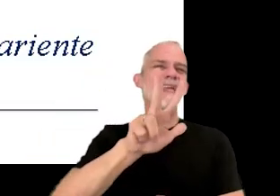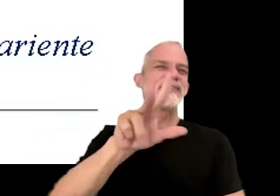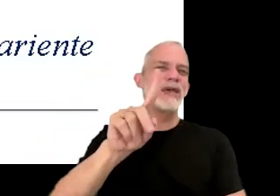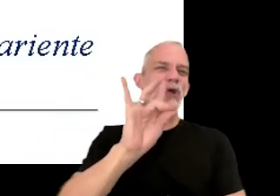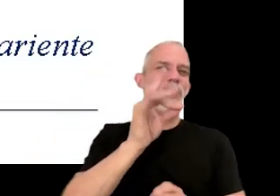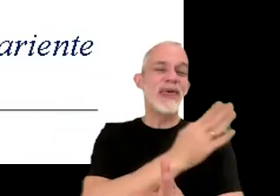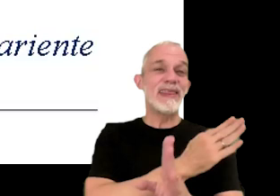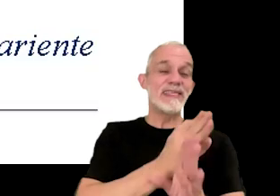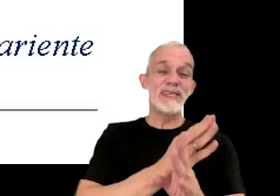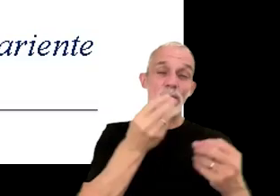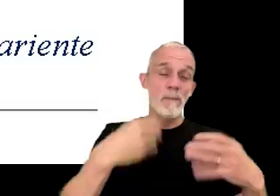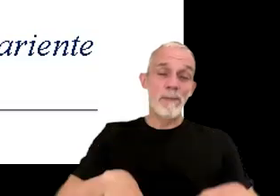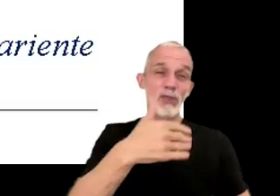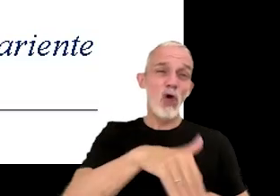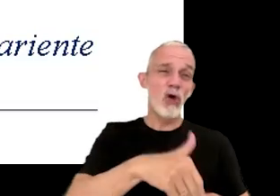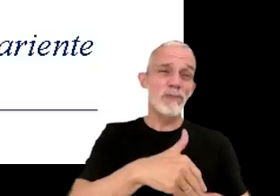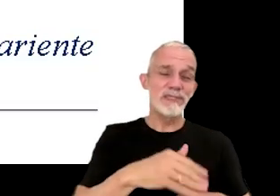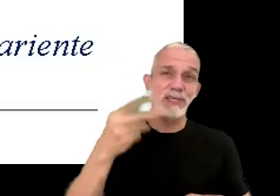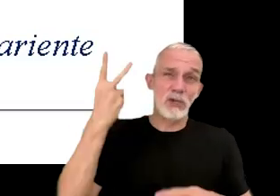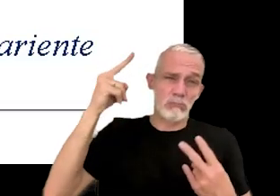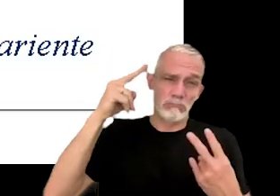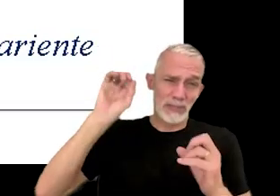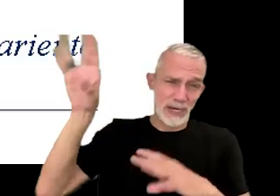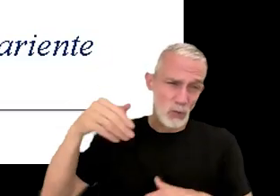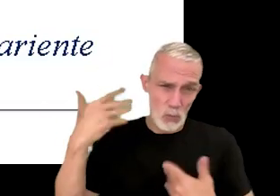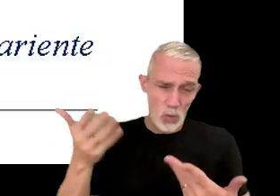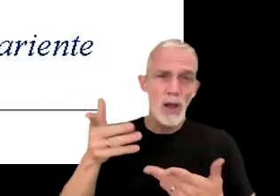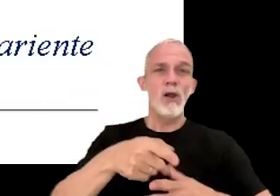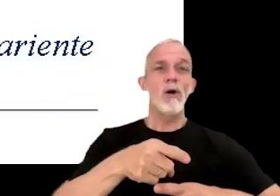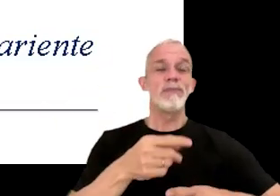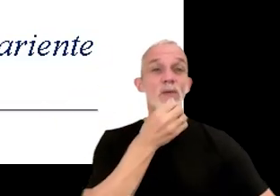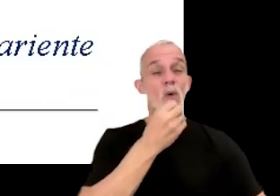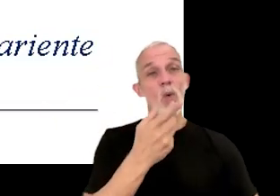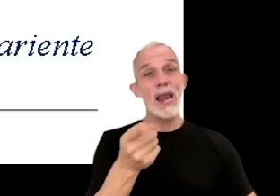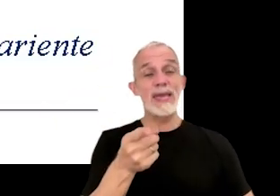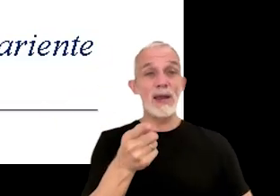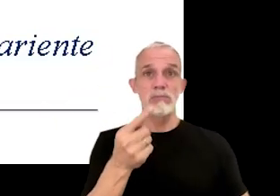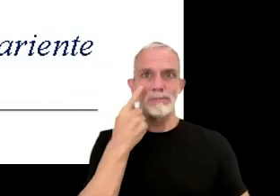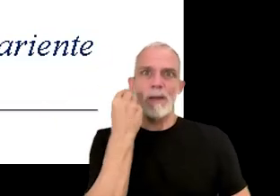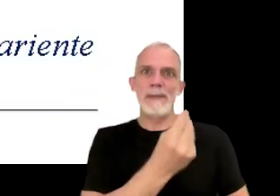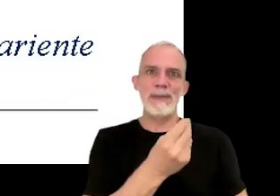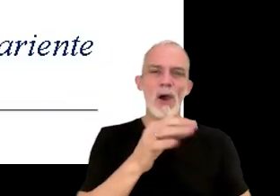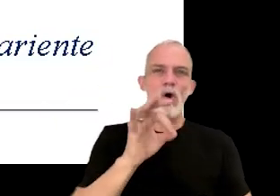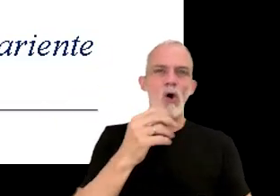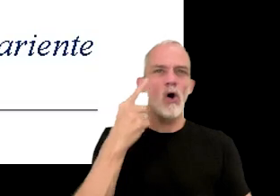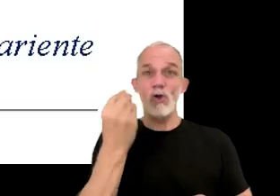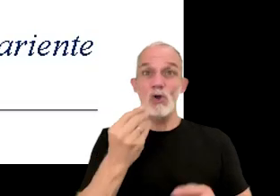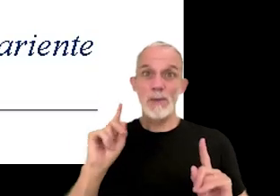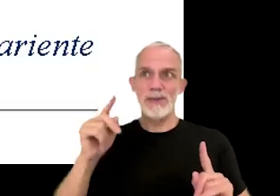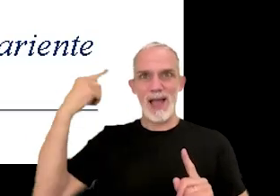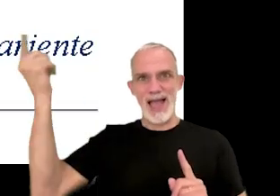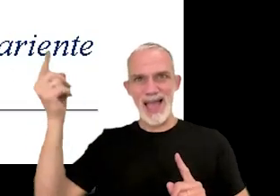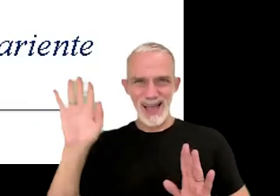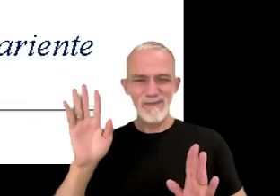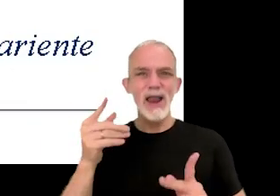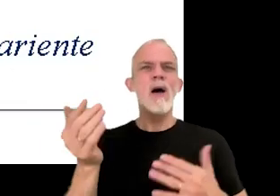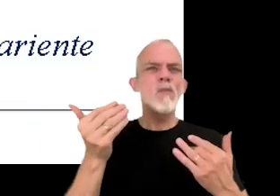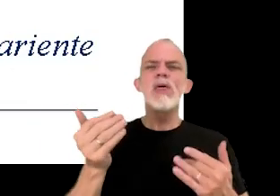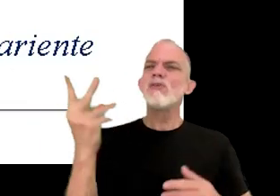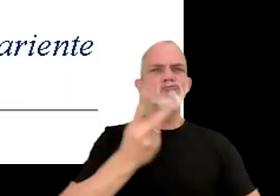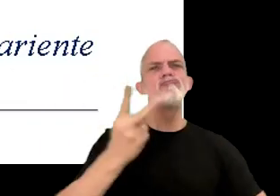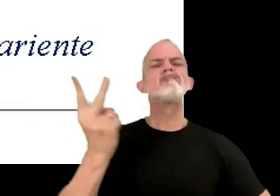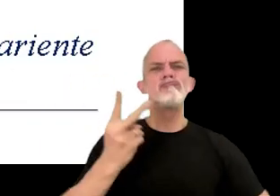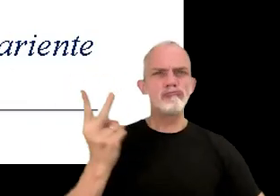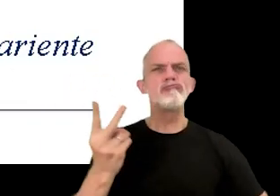hubieran perdido. En este caso, cualquiera, un residente argentino y un no residente, podrán ejercer la